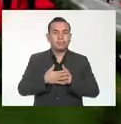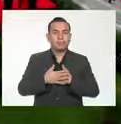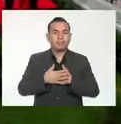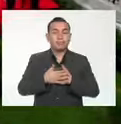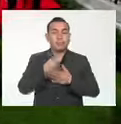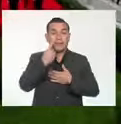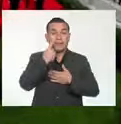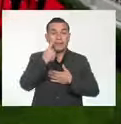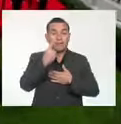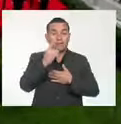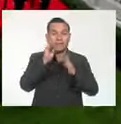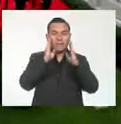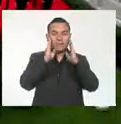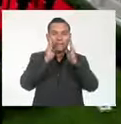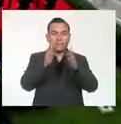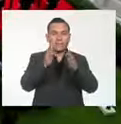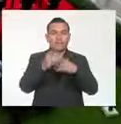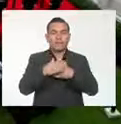¡Vista al frente!